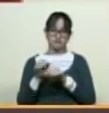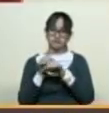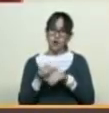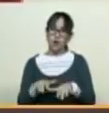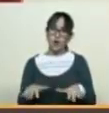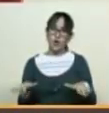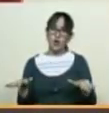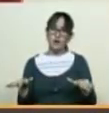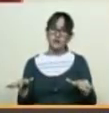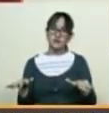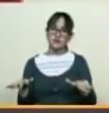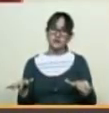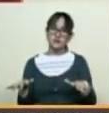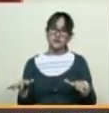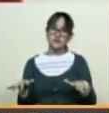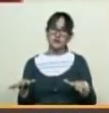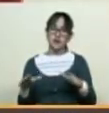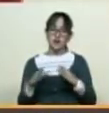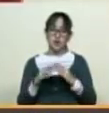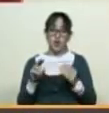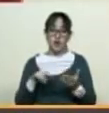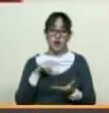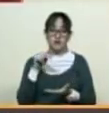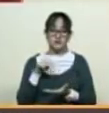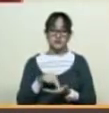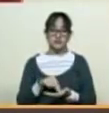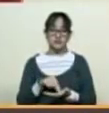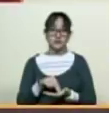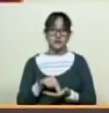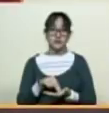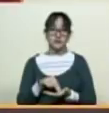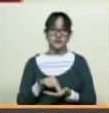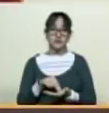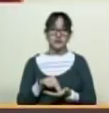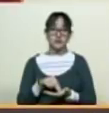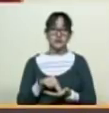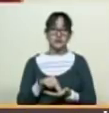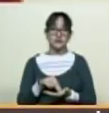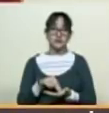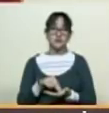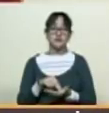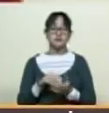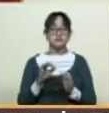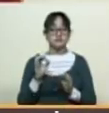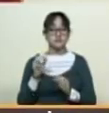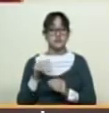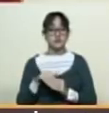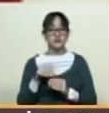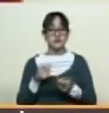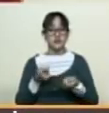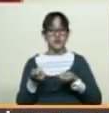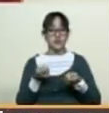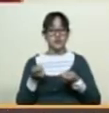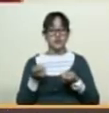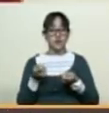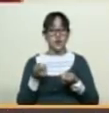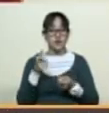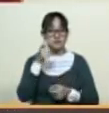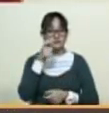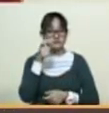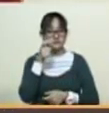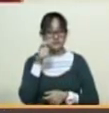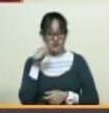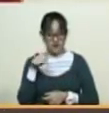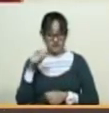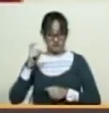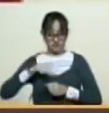desplegados durante toda la campaña en todo el territorio nacional los fiscales electorales que le hacen seguimiento en el terreno, en el